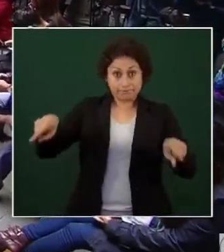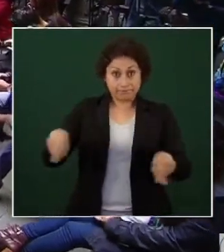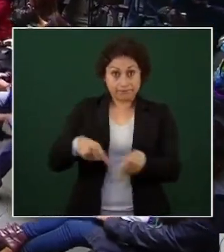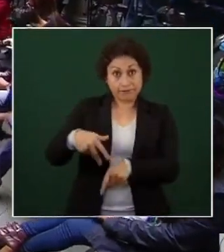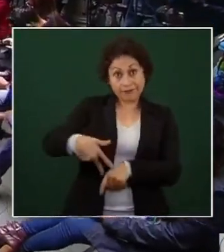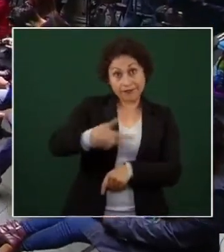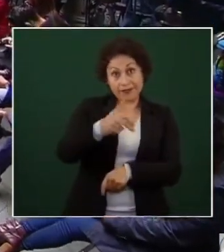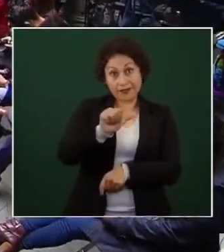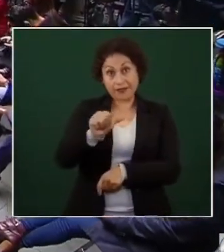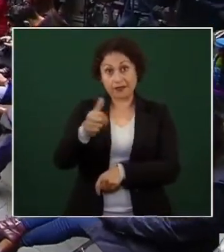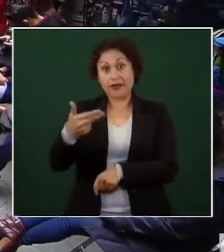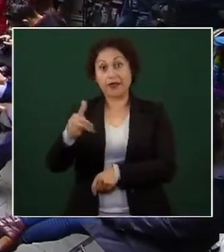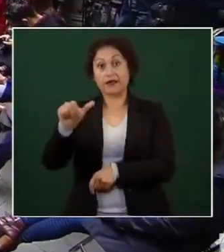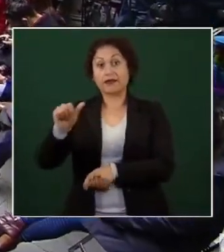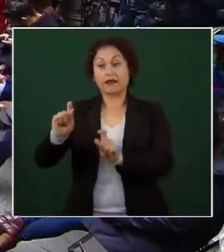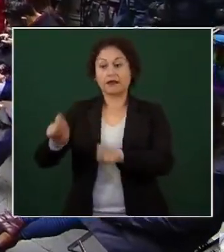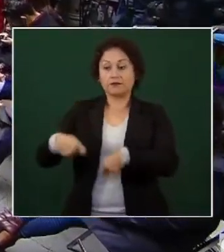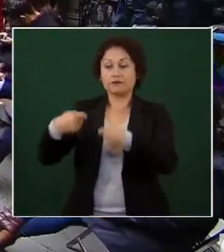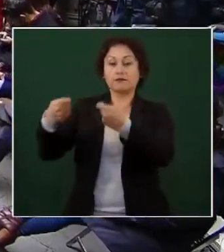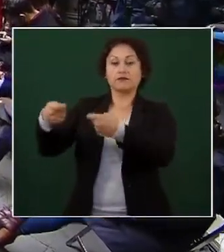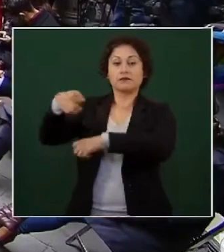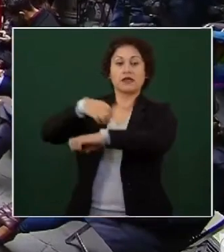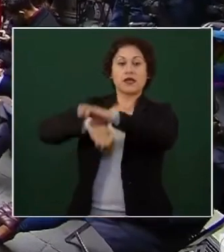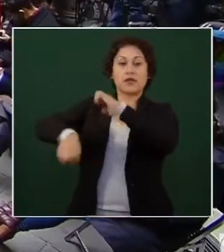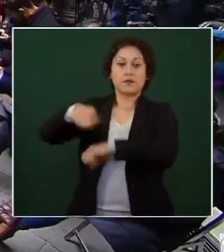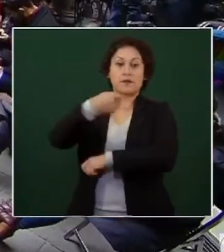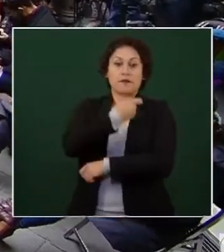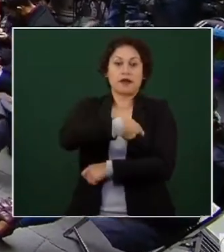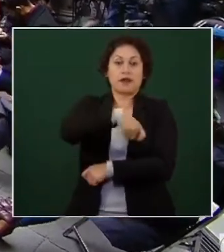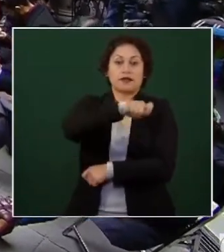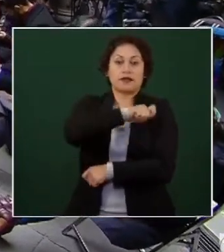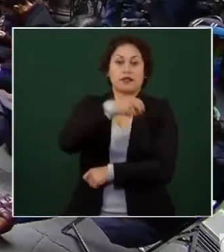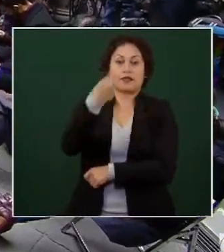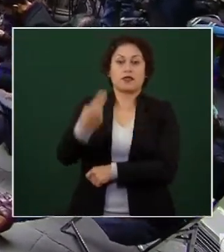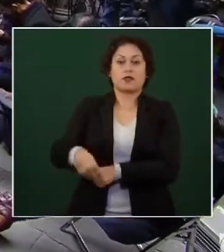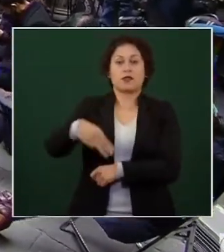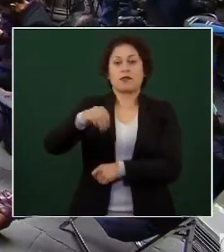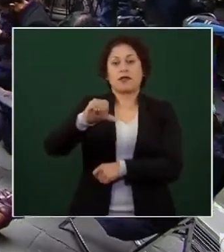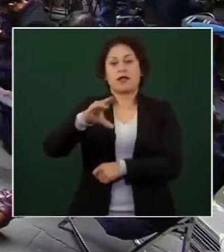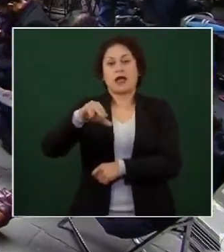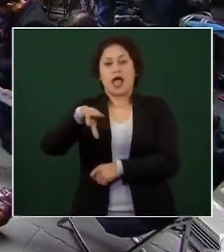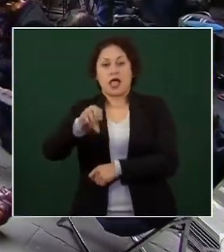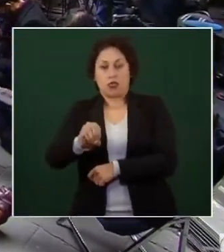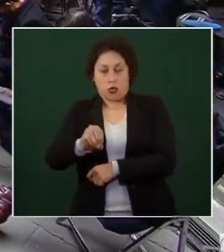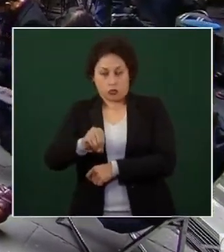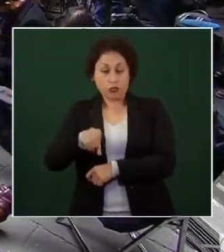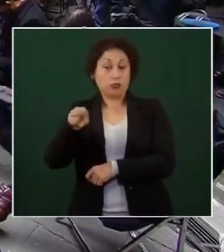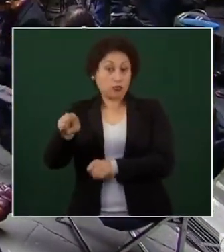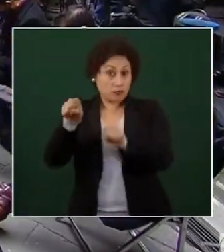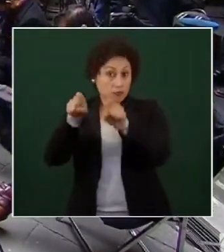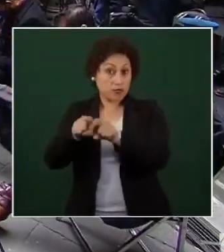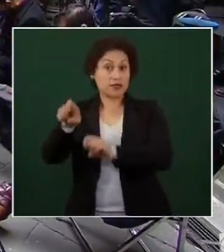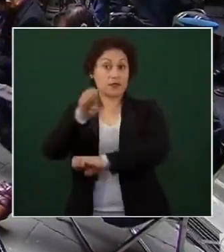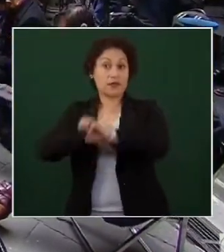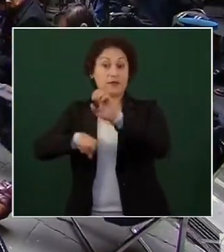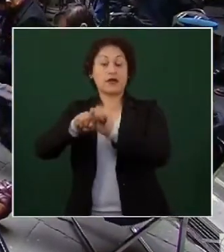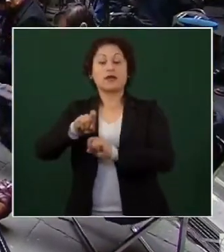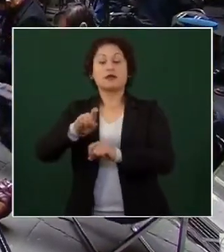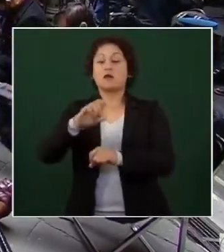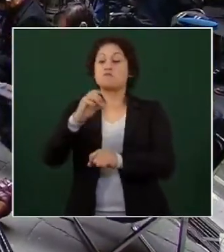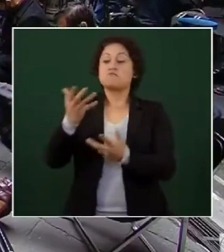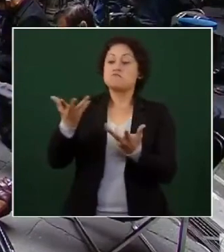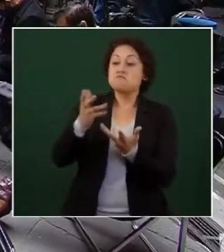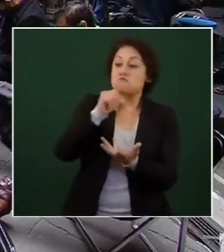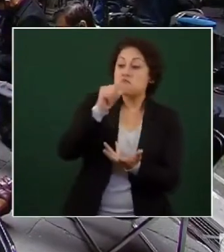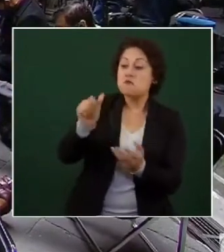hectáreas, se lo dieron a una empresa española, Mecano, de Valencia. Esta misma empresa se lo pasa a otra y